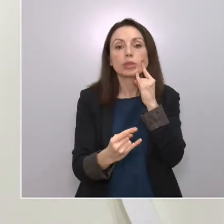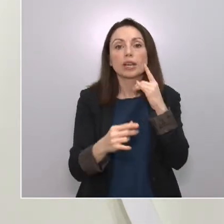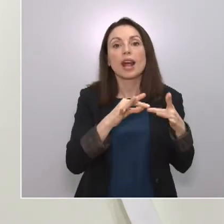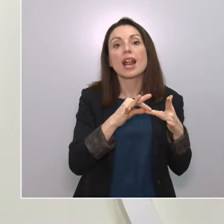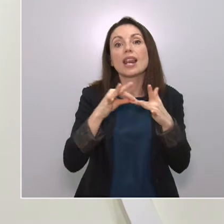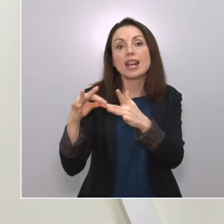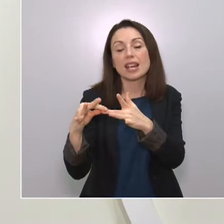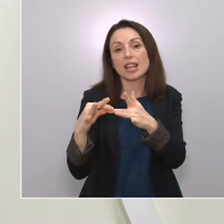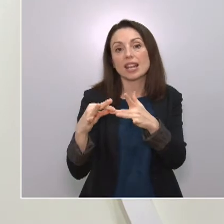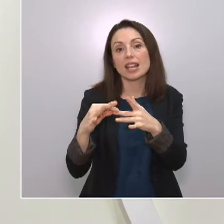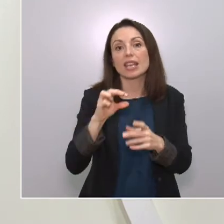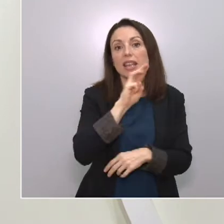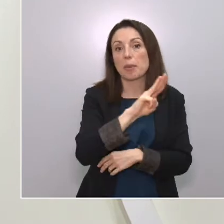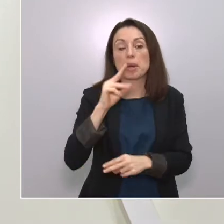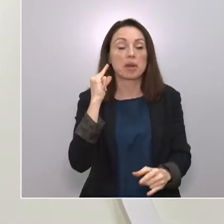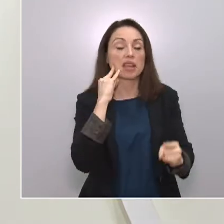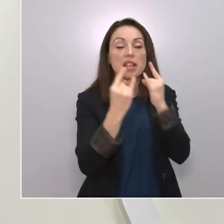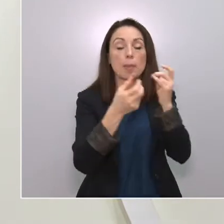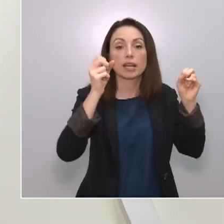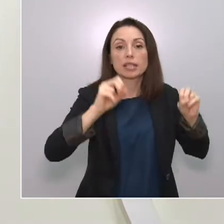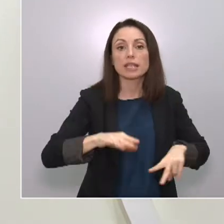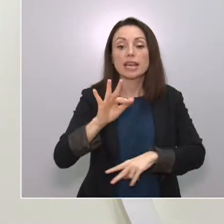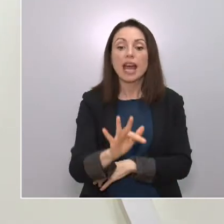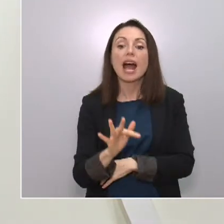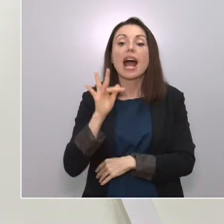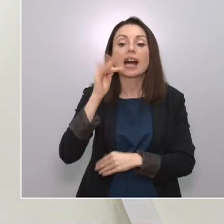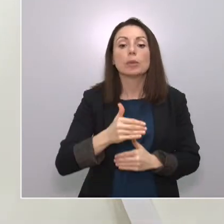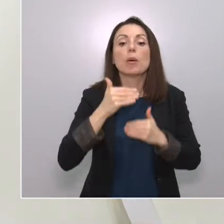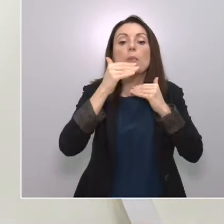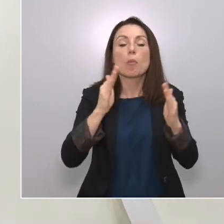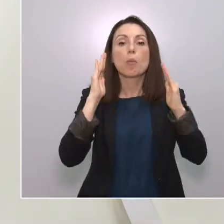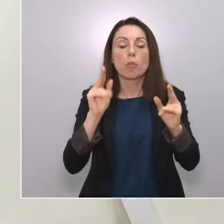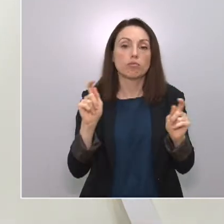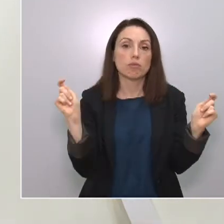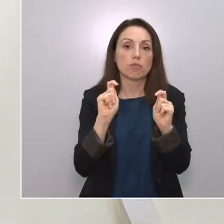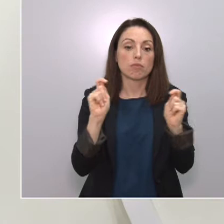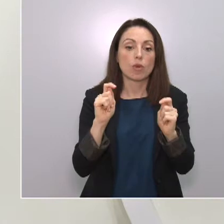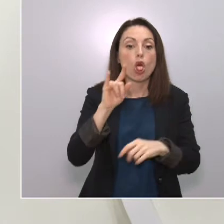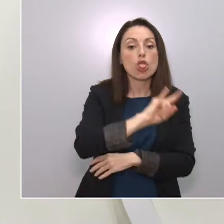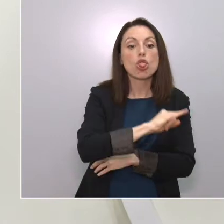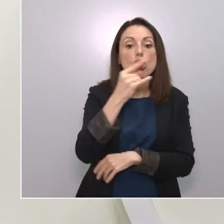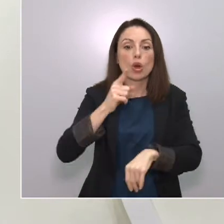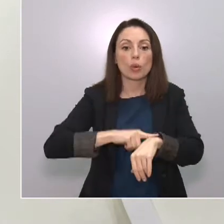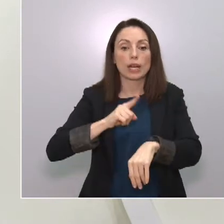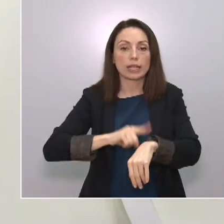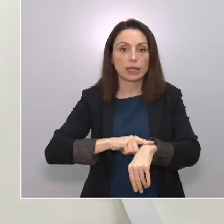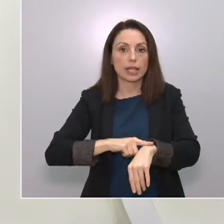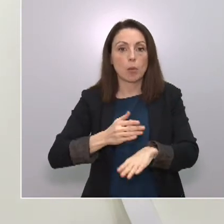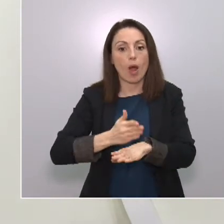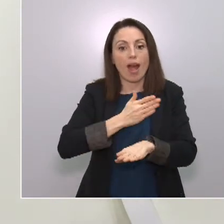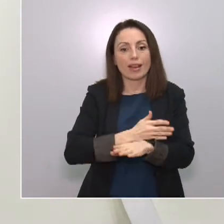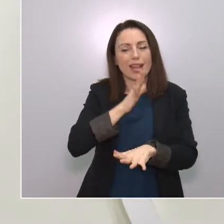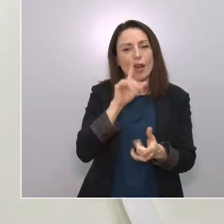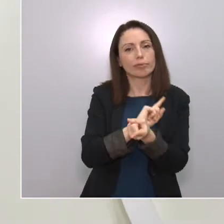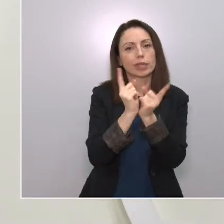oposición para poder llegar a un acuerdo, sino que además va a solicitar una prórroga por el doble del tiempo al que la estaba solicitando